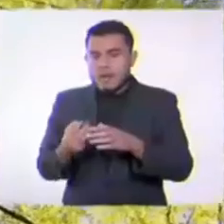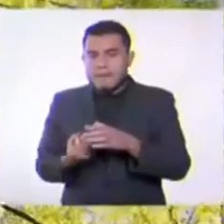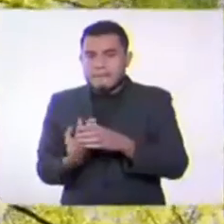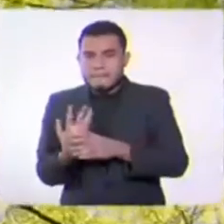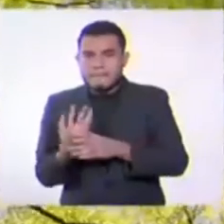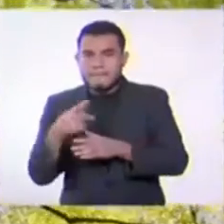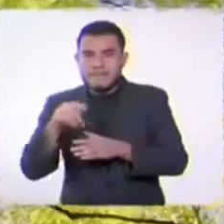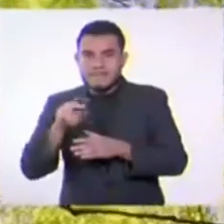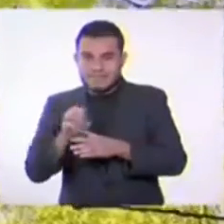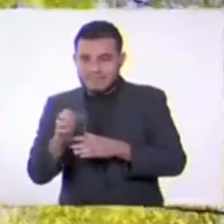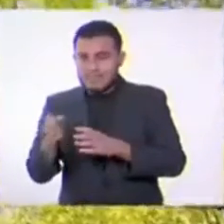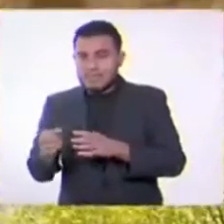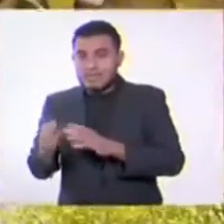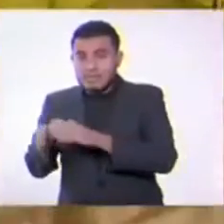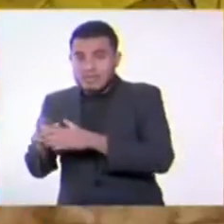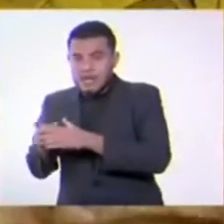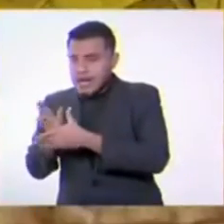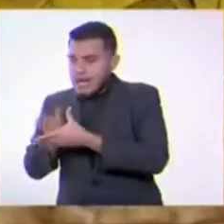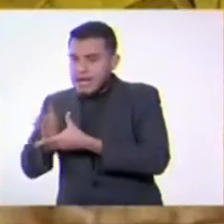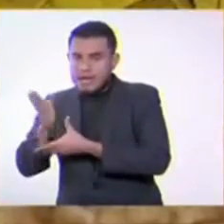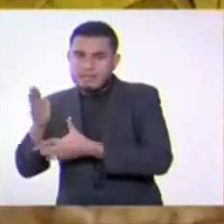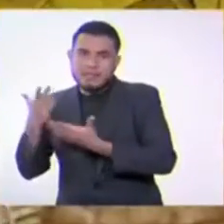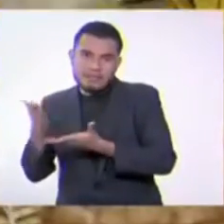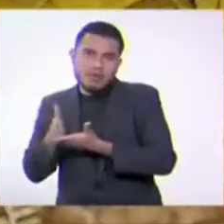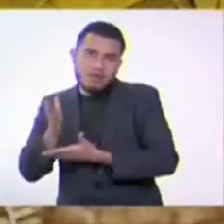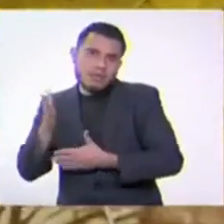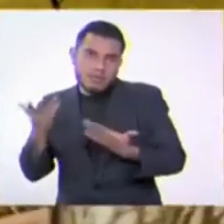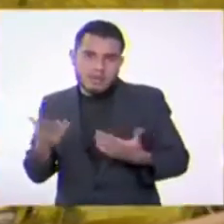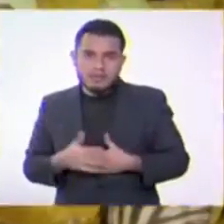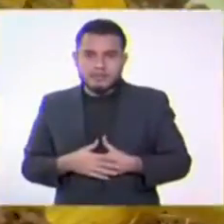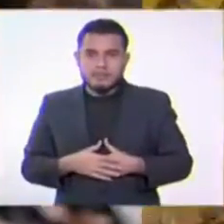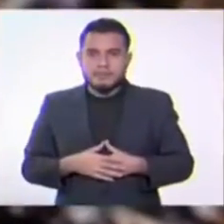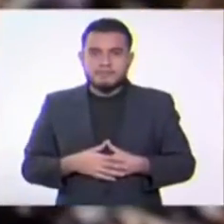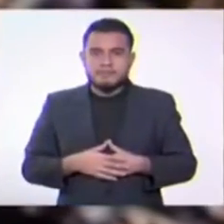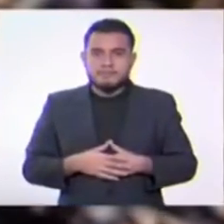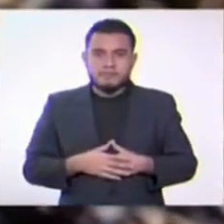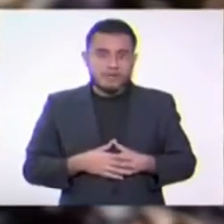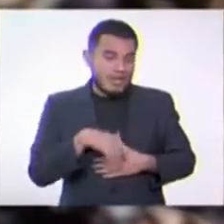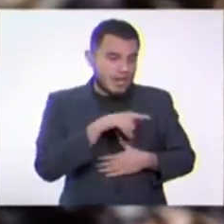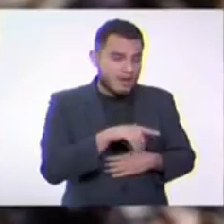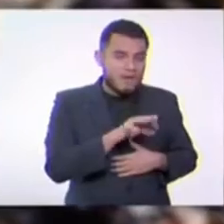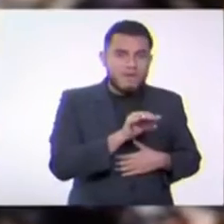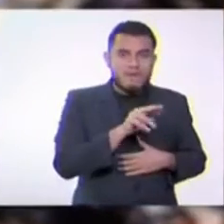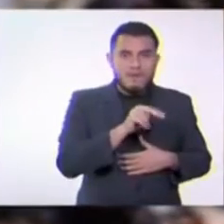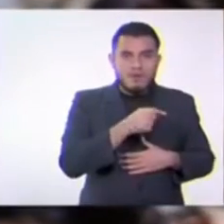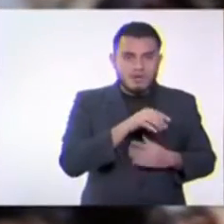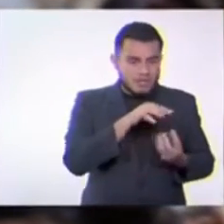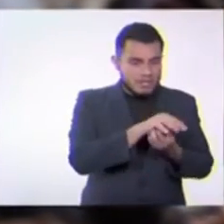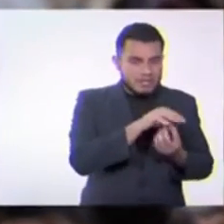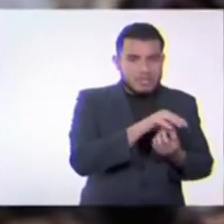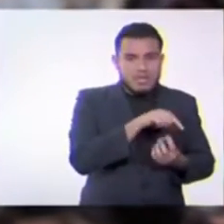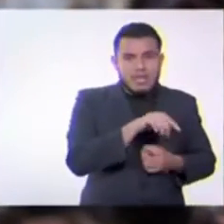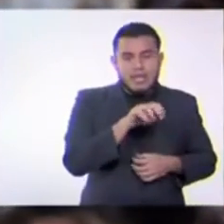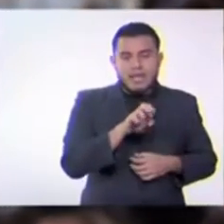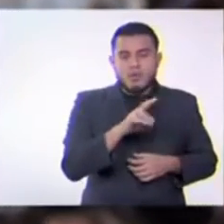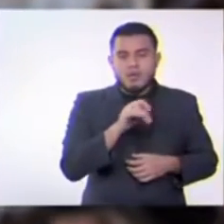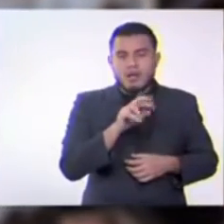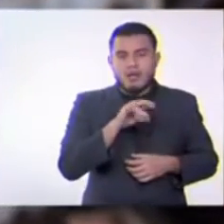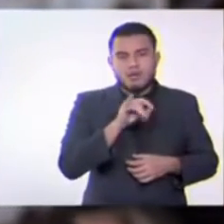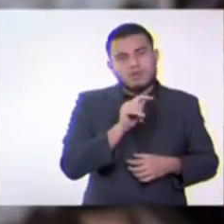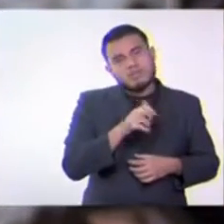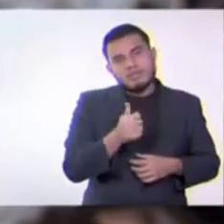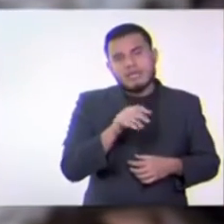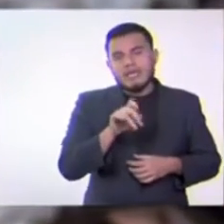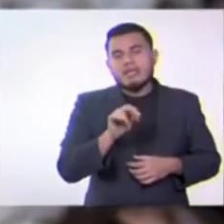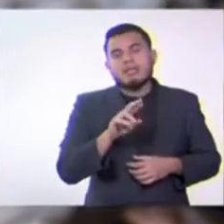las plantas y el reino animalia de los animales. El reino fungi son organismos eucariotas heterótrofos